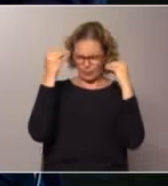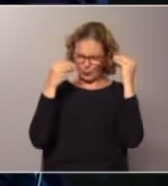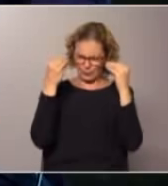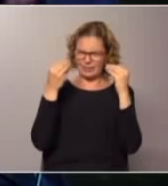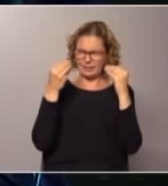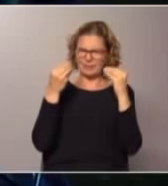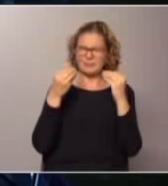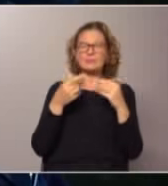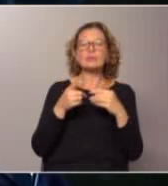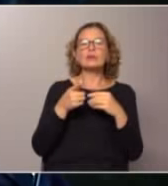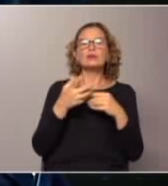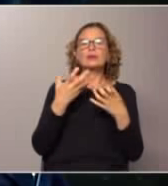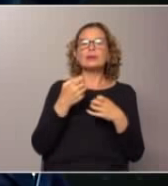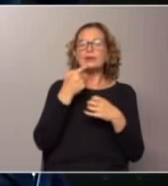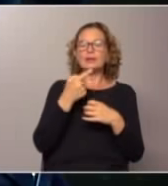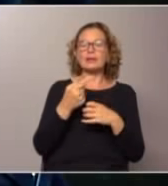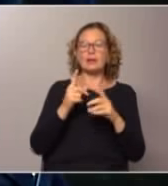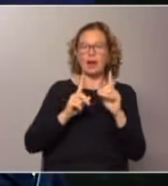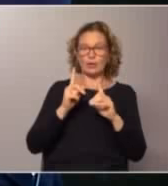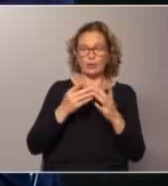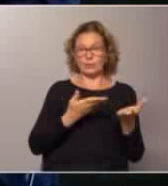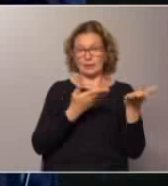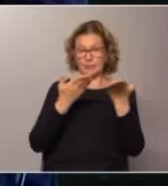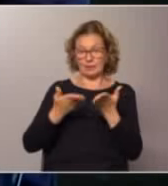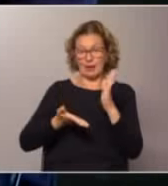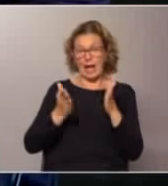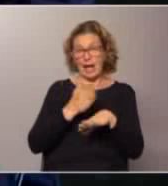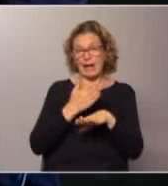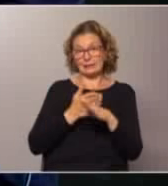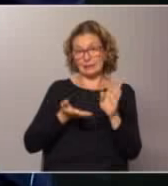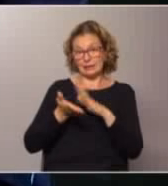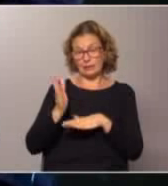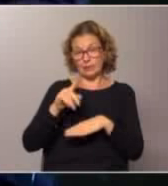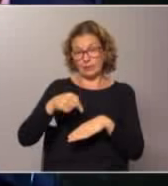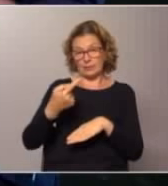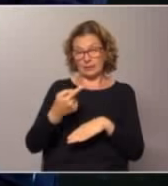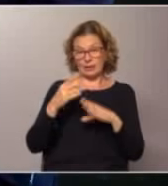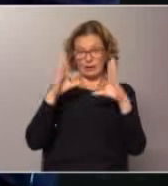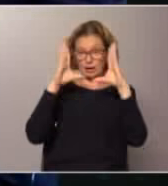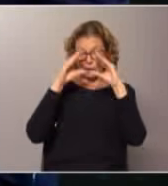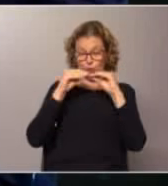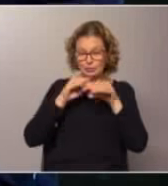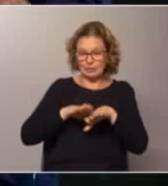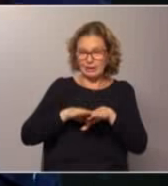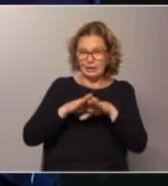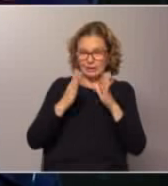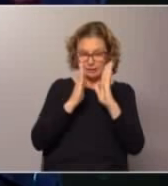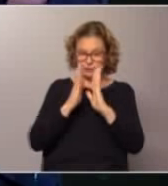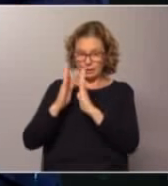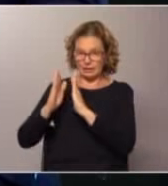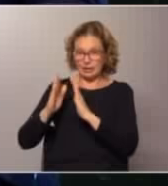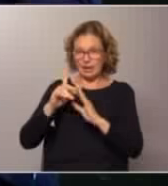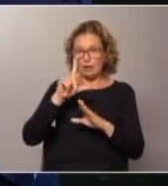mucho y yo les quiero hacer una pequeña invitación externos y es que mañana se realiza en la noche de las librerías y la lupa